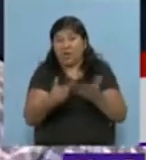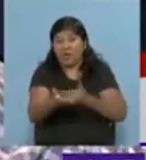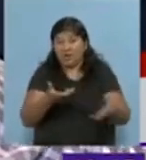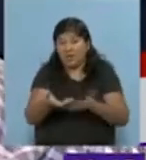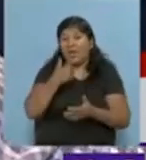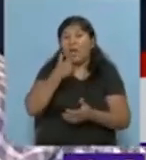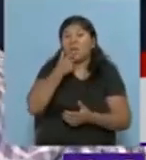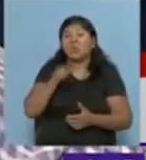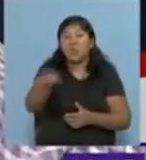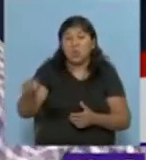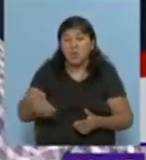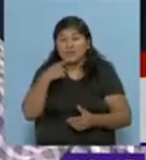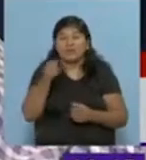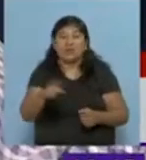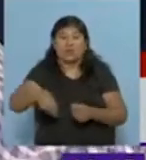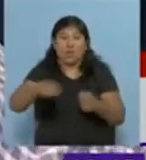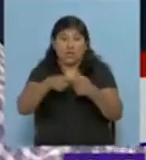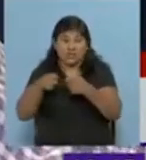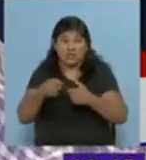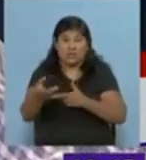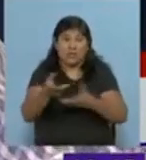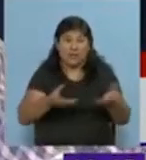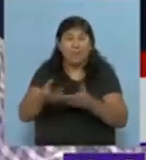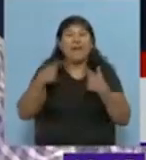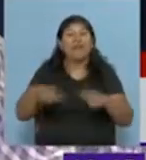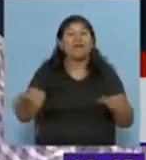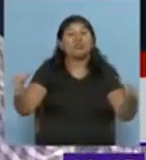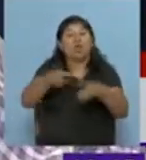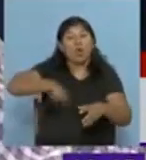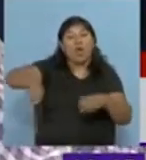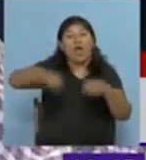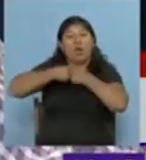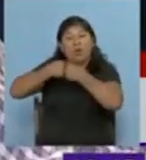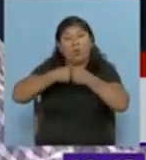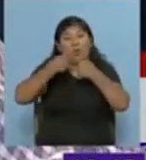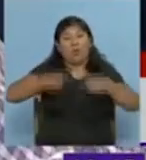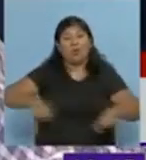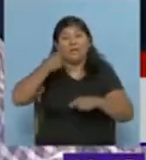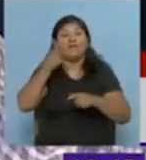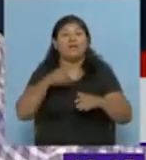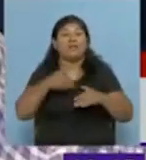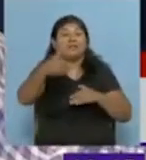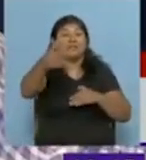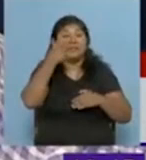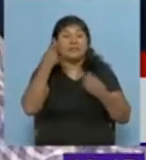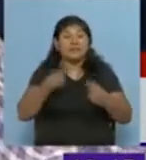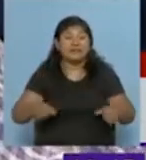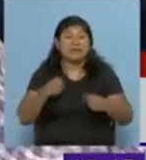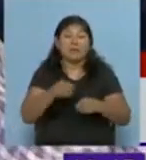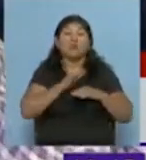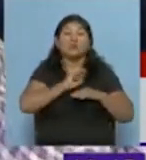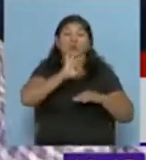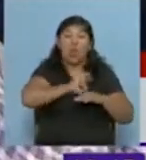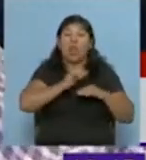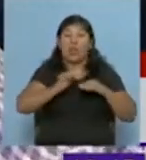tengan los integrantes de los distintos gremios, para ir formateando, ¿no es cierto?, esto que pretendemos nosotros, que sea un